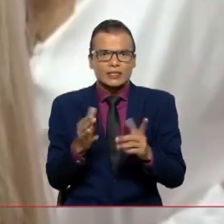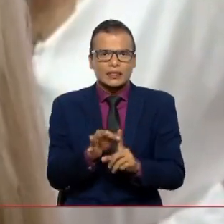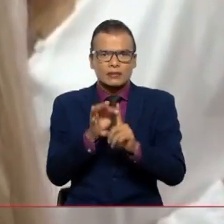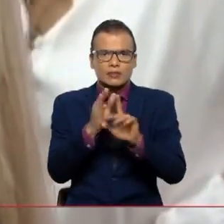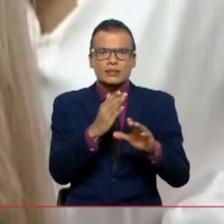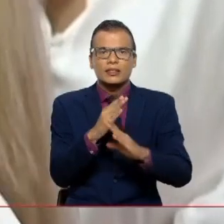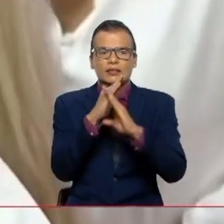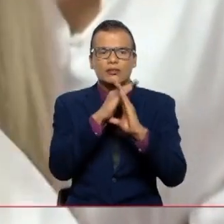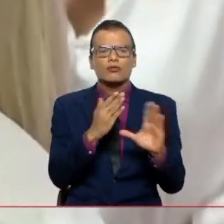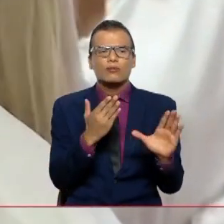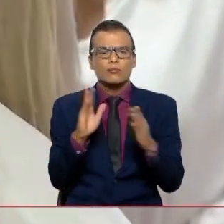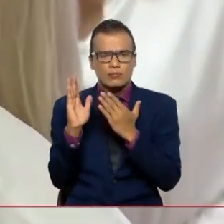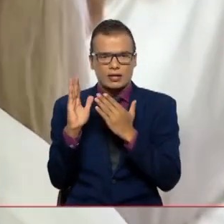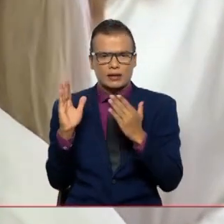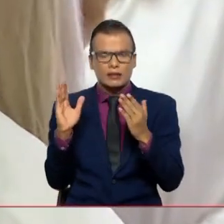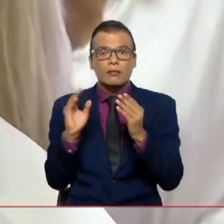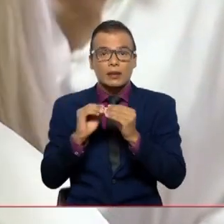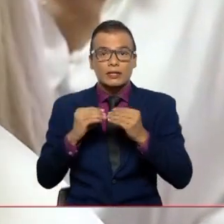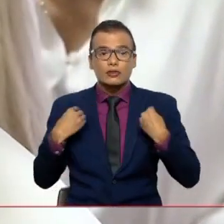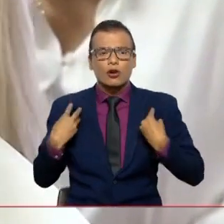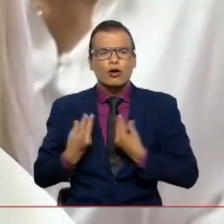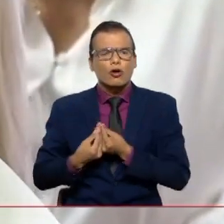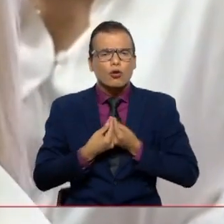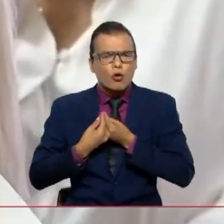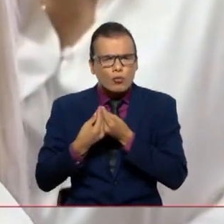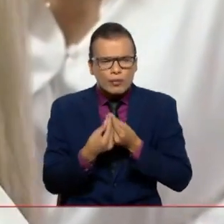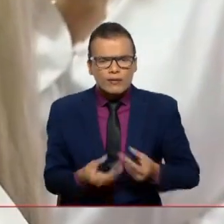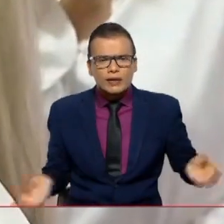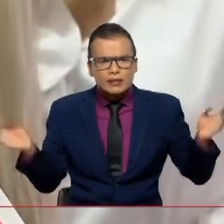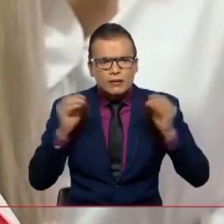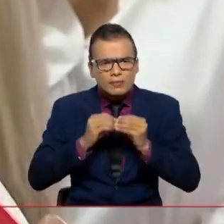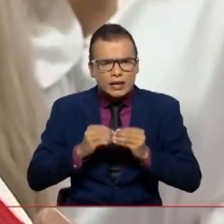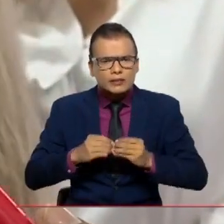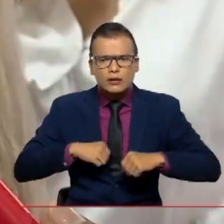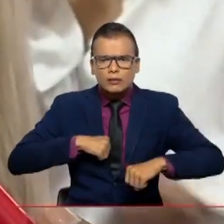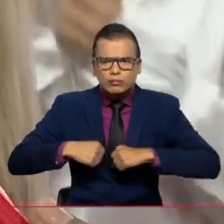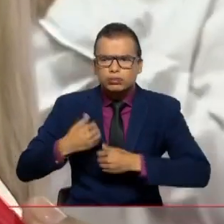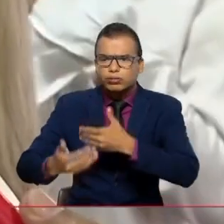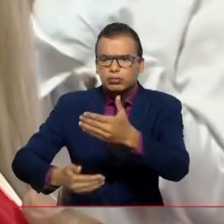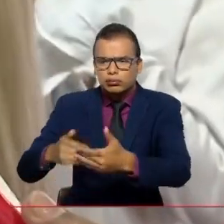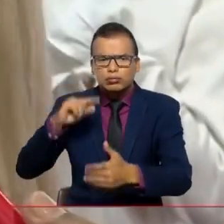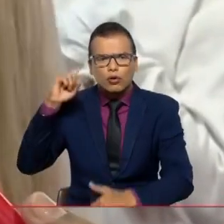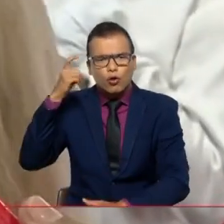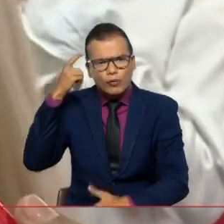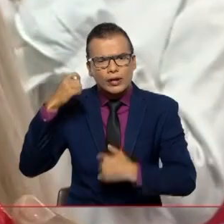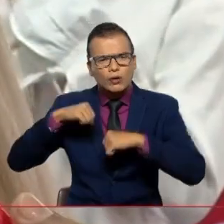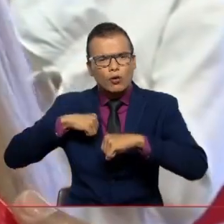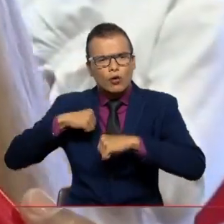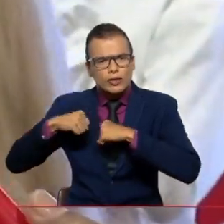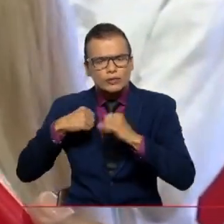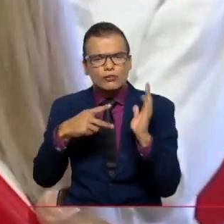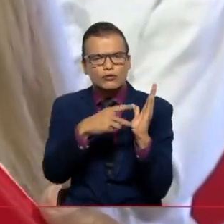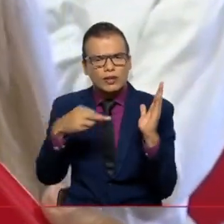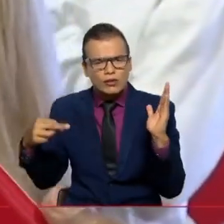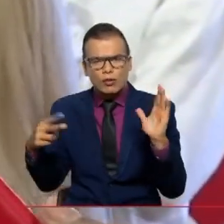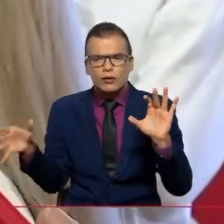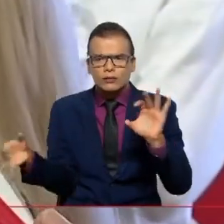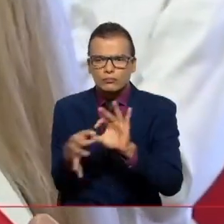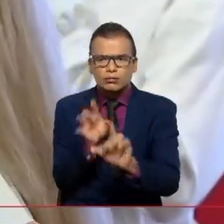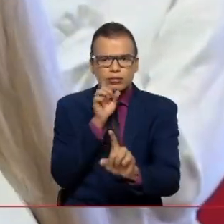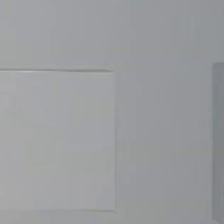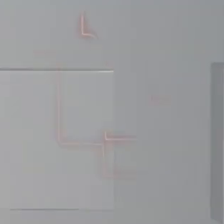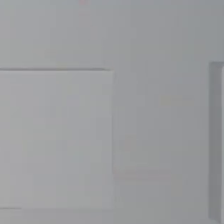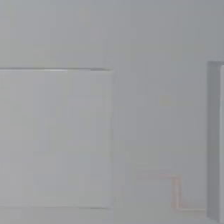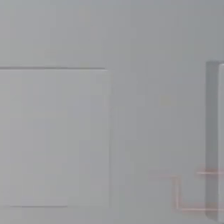de seguridad y convivencia ciudadana tiene que ver con la con la parte institucional la interinstitucionalidad las tecnologías al servicio